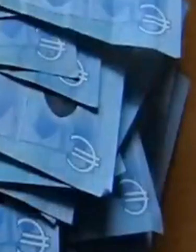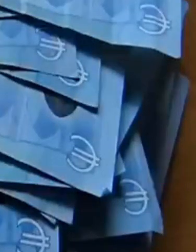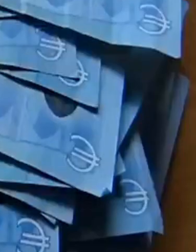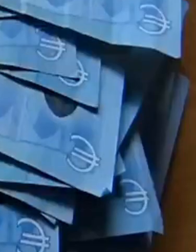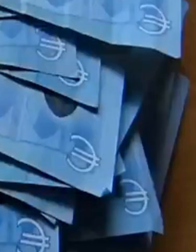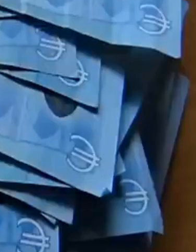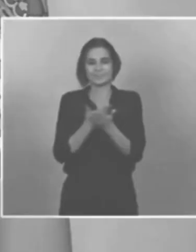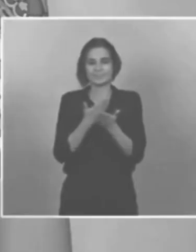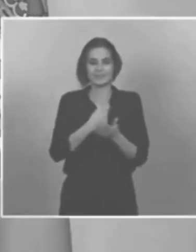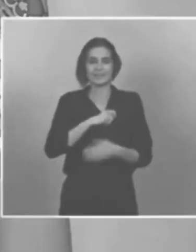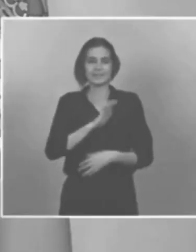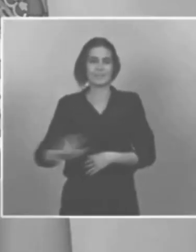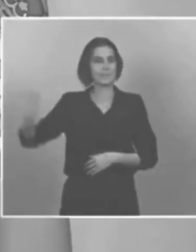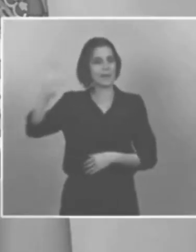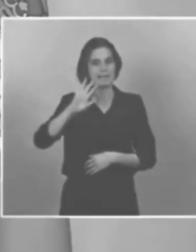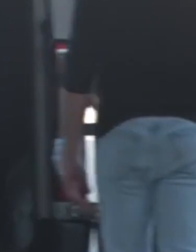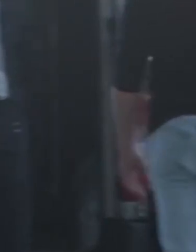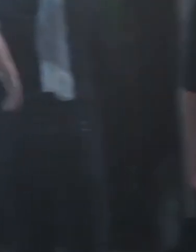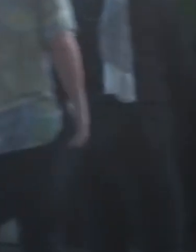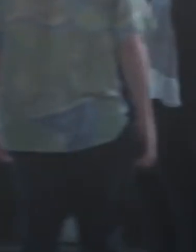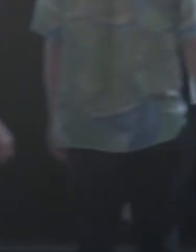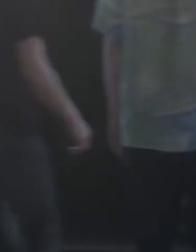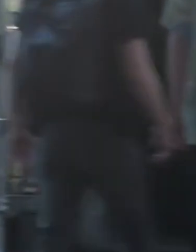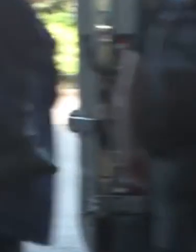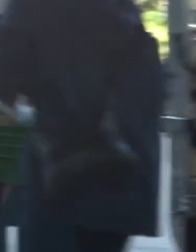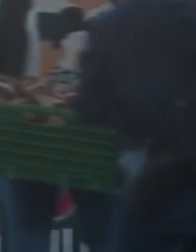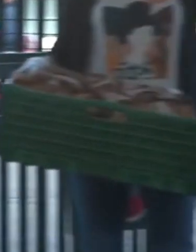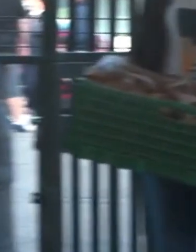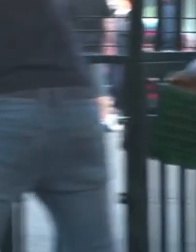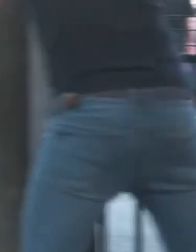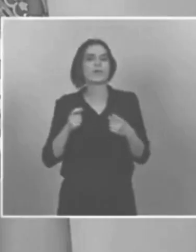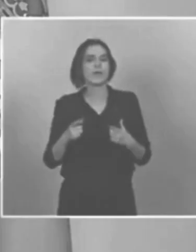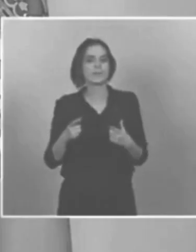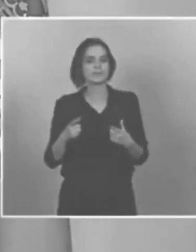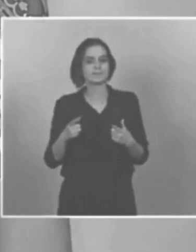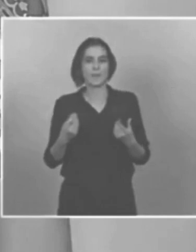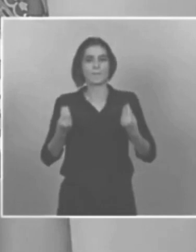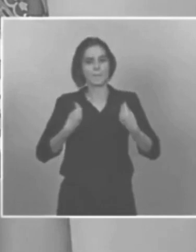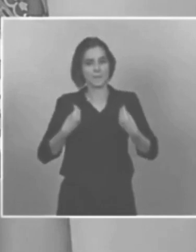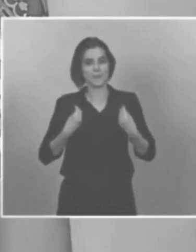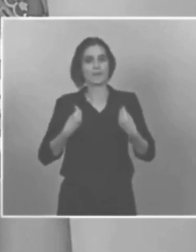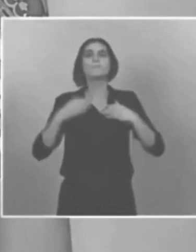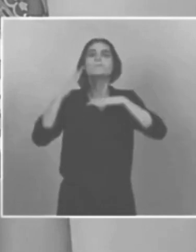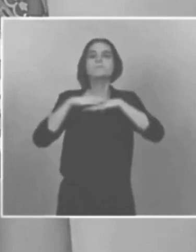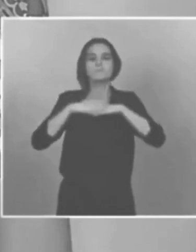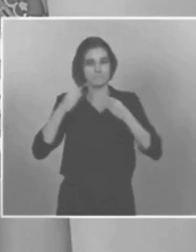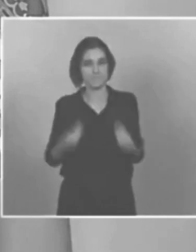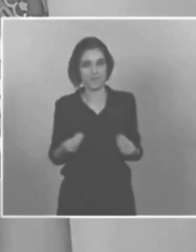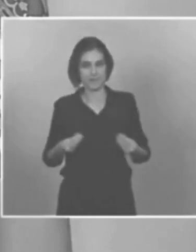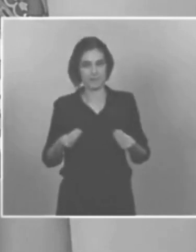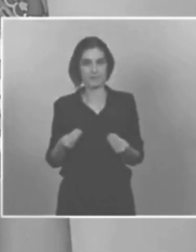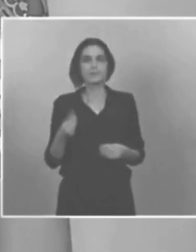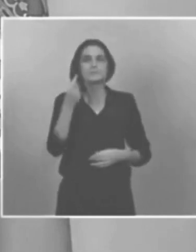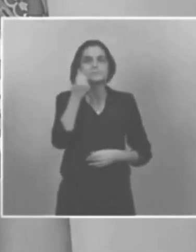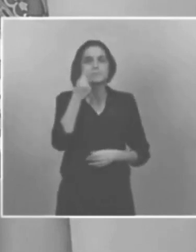restarle los 400 que a duras penas ha logrado juntar cada mes durante el año anterior. No, no busque tampoco alguna